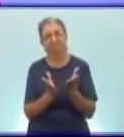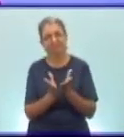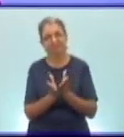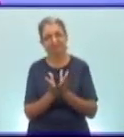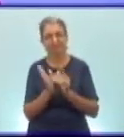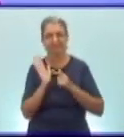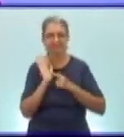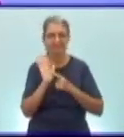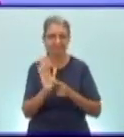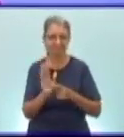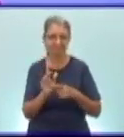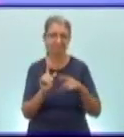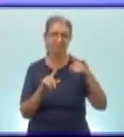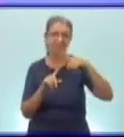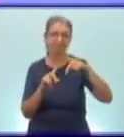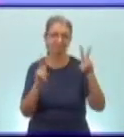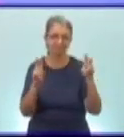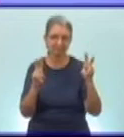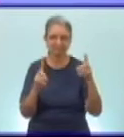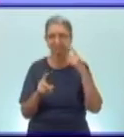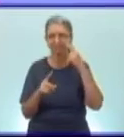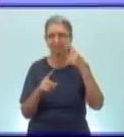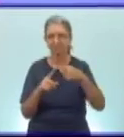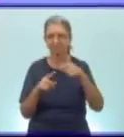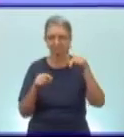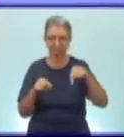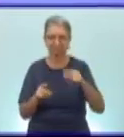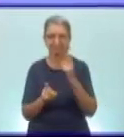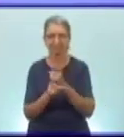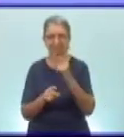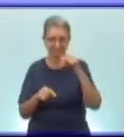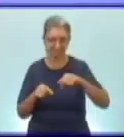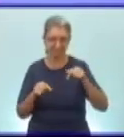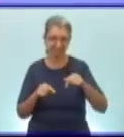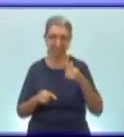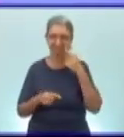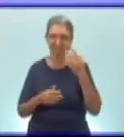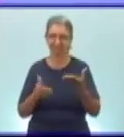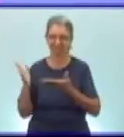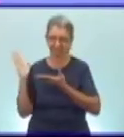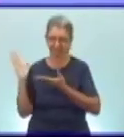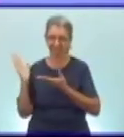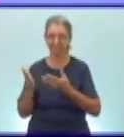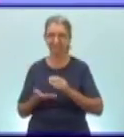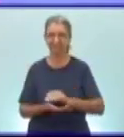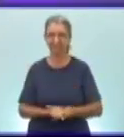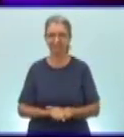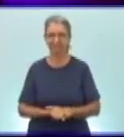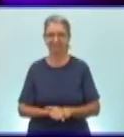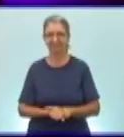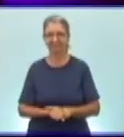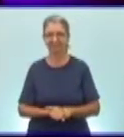el tema y además los objetivos que vamos a vencer en el encuentro de hoy. Veamos la siguiente diapositiva.